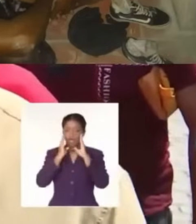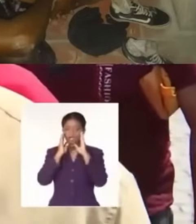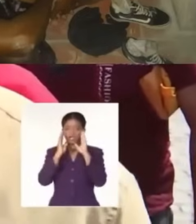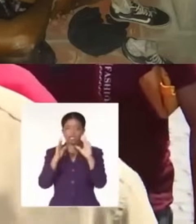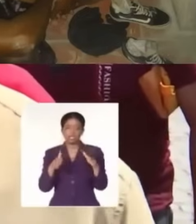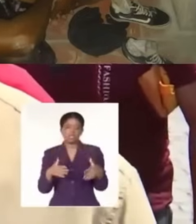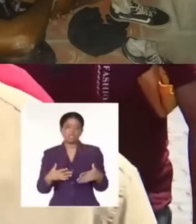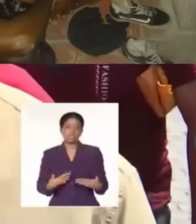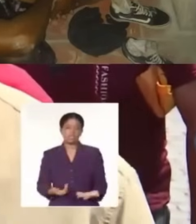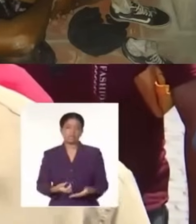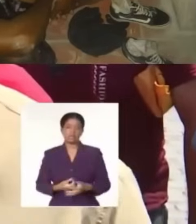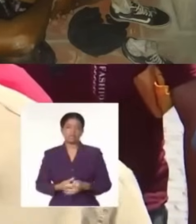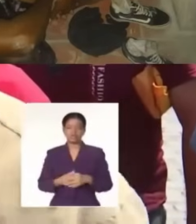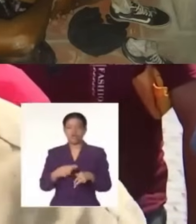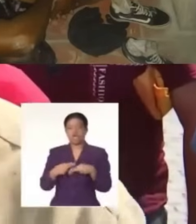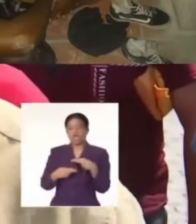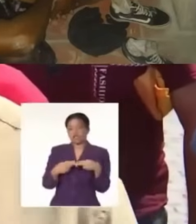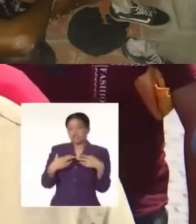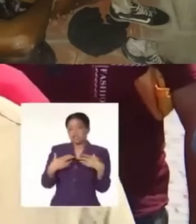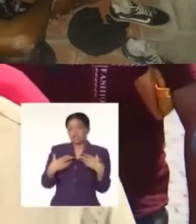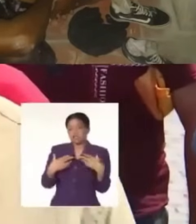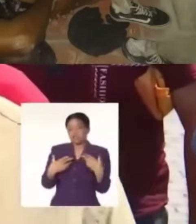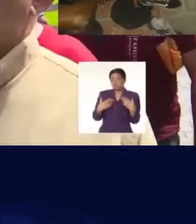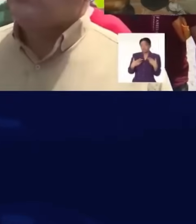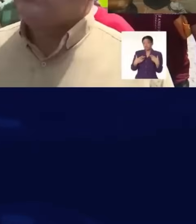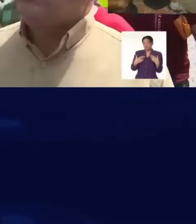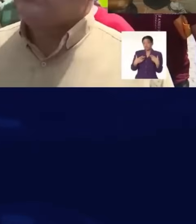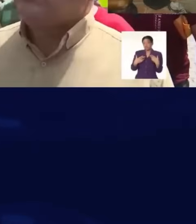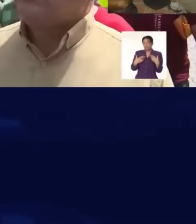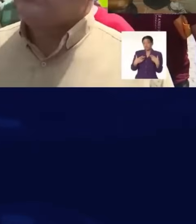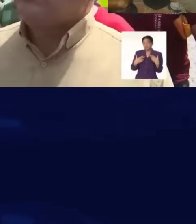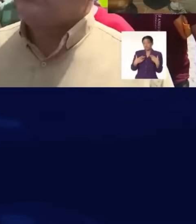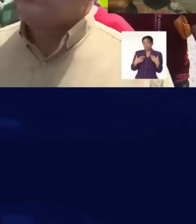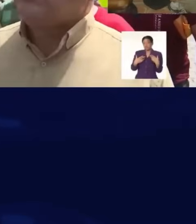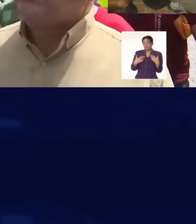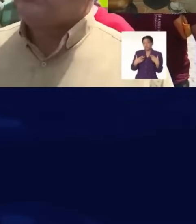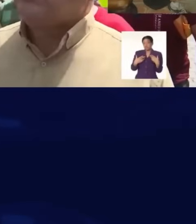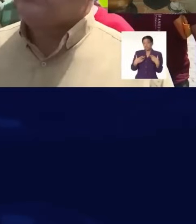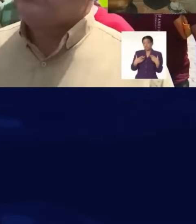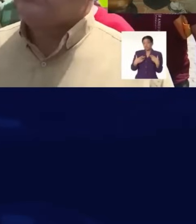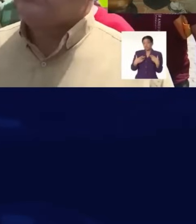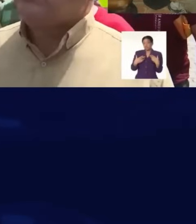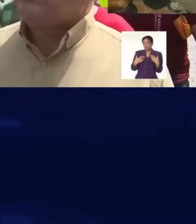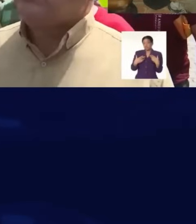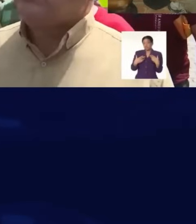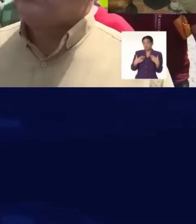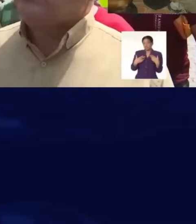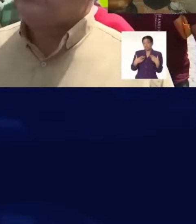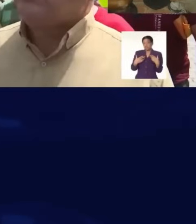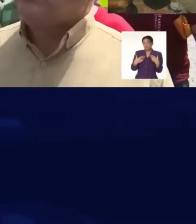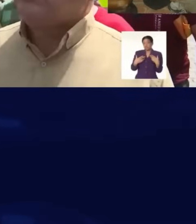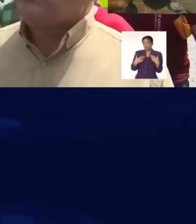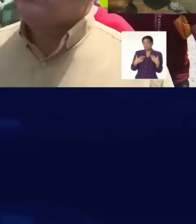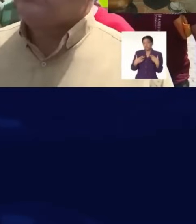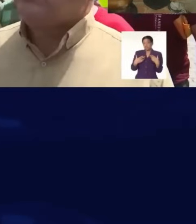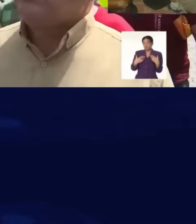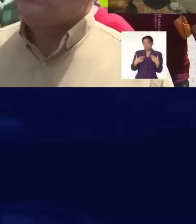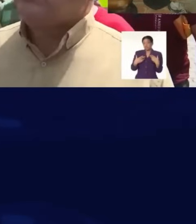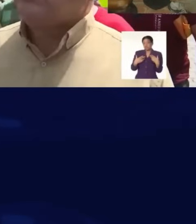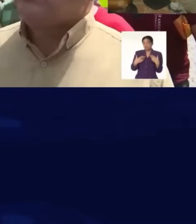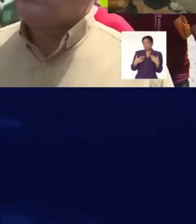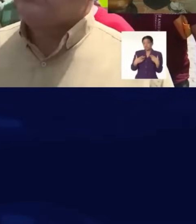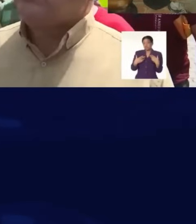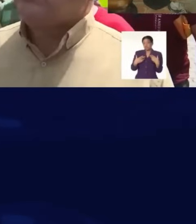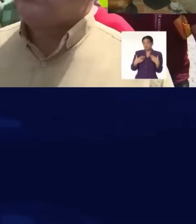cómo se está actuando qu qué necesitábamos Bueno qué necesitaban no llegar a este nivel